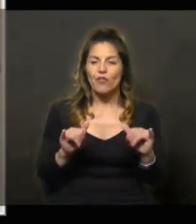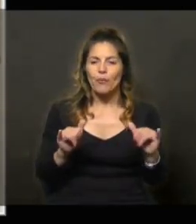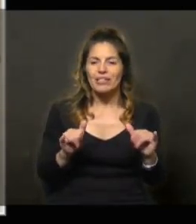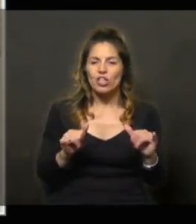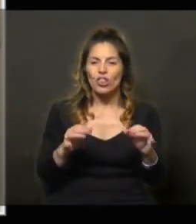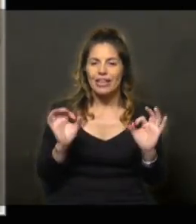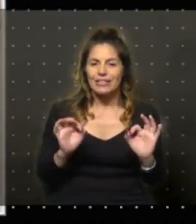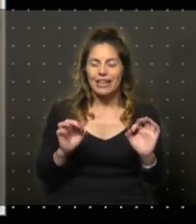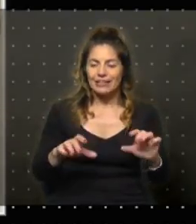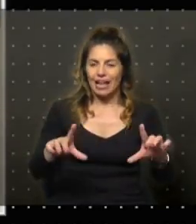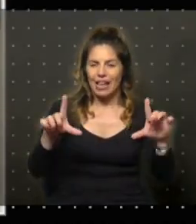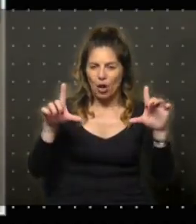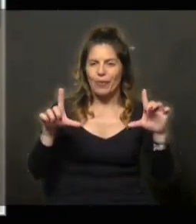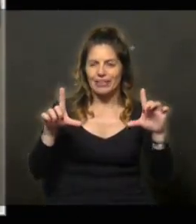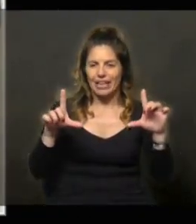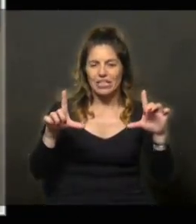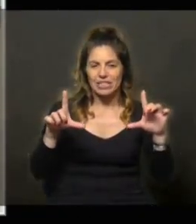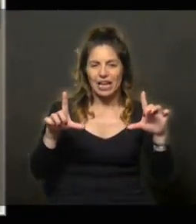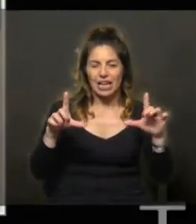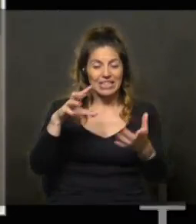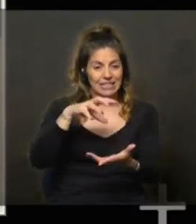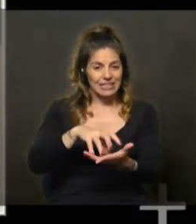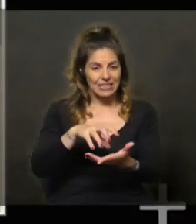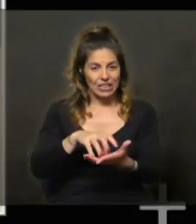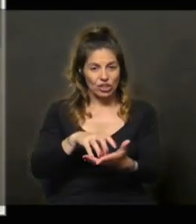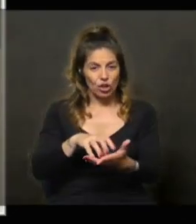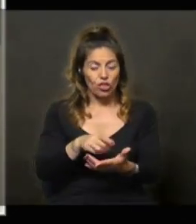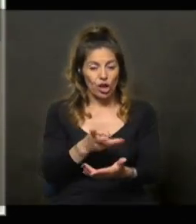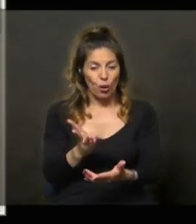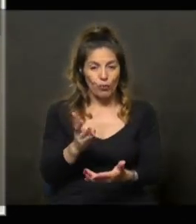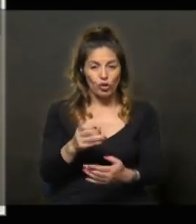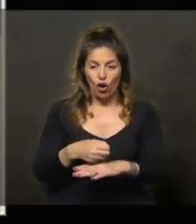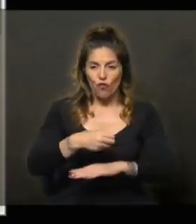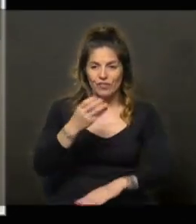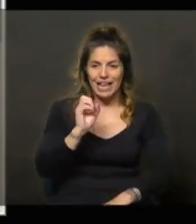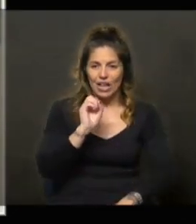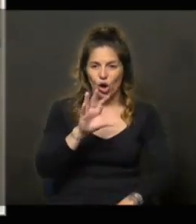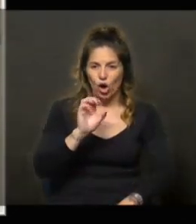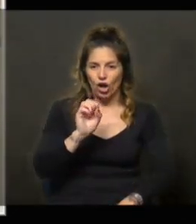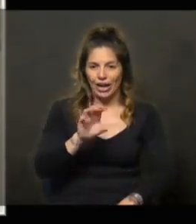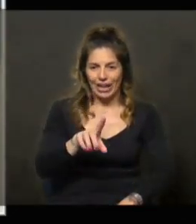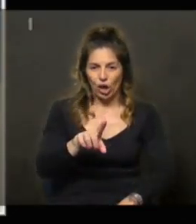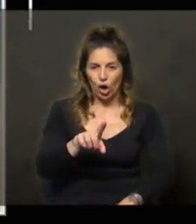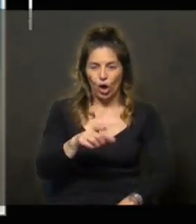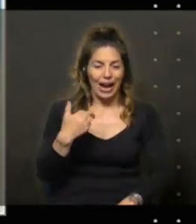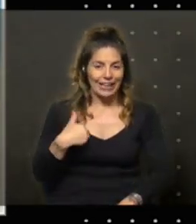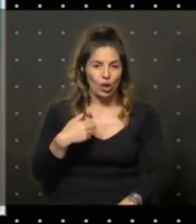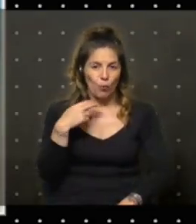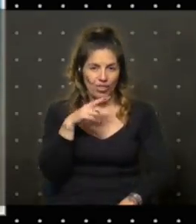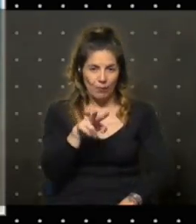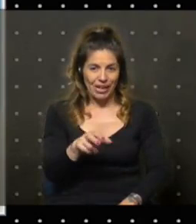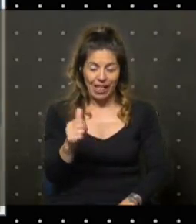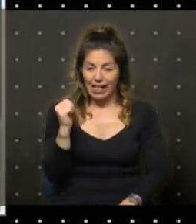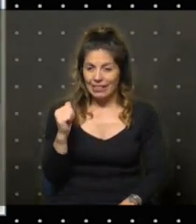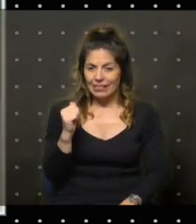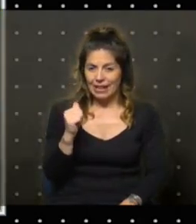pantalla del centro de cómputos oficiales del correo argentino allí detrás mío pueden ver porque todavía